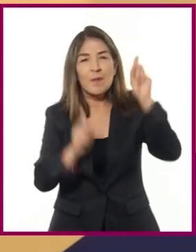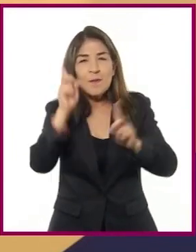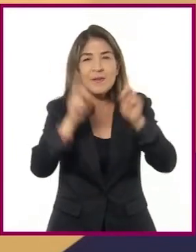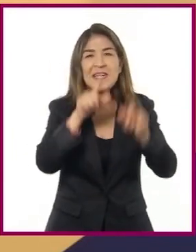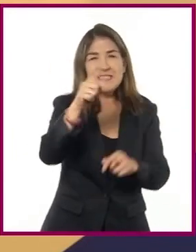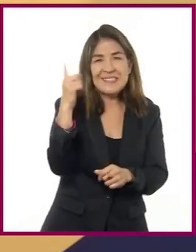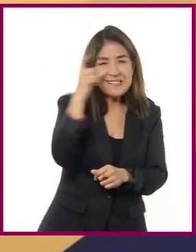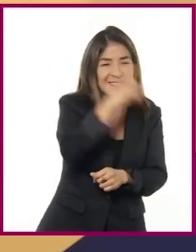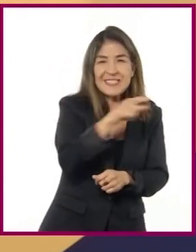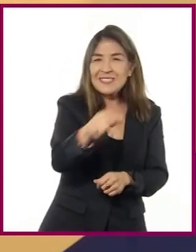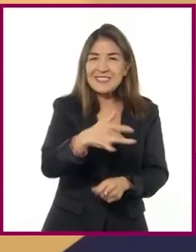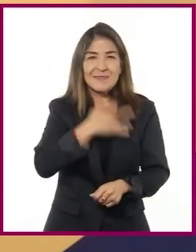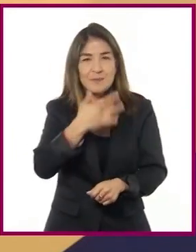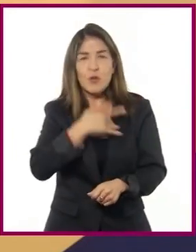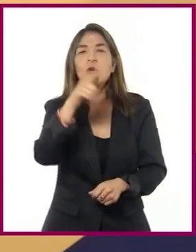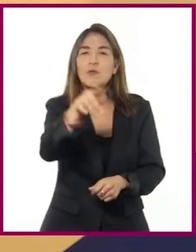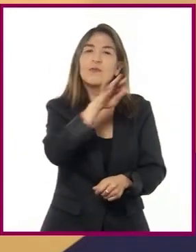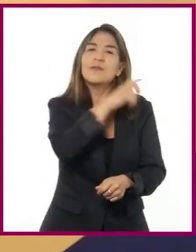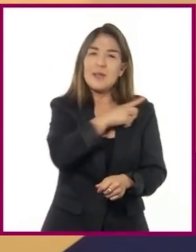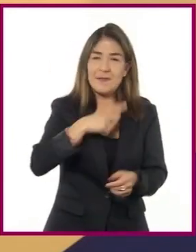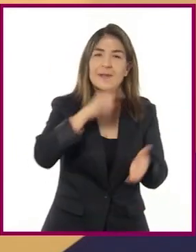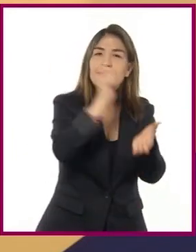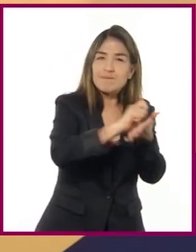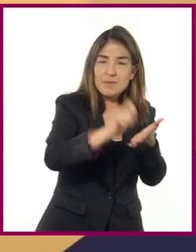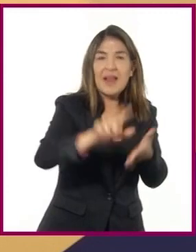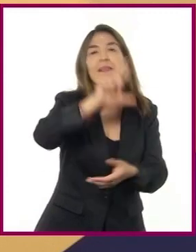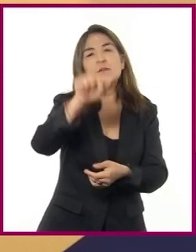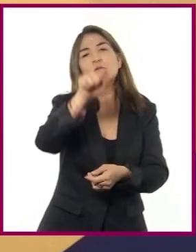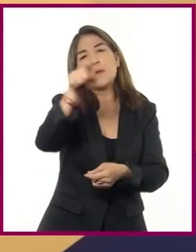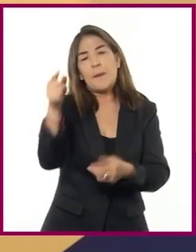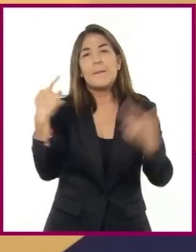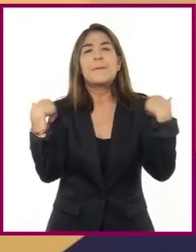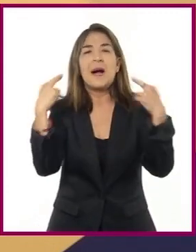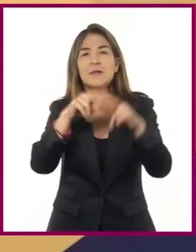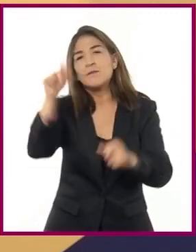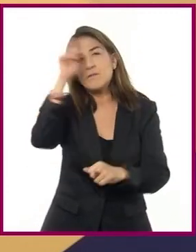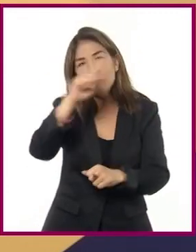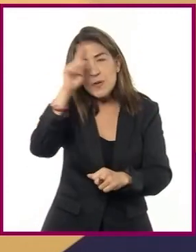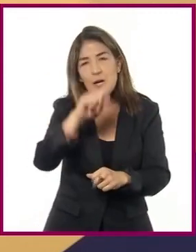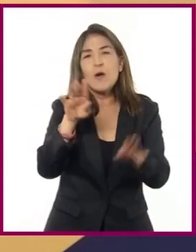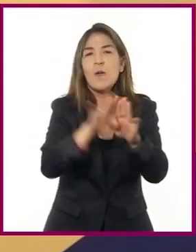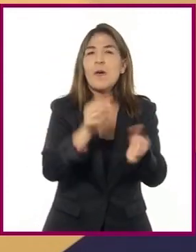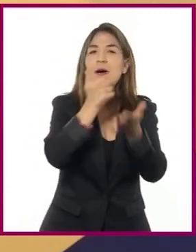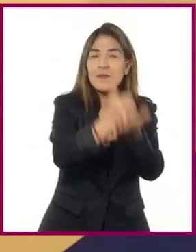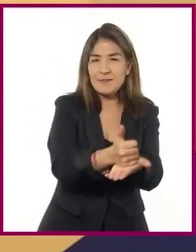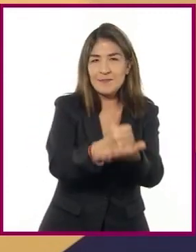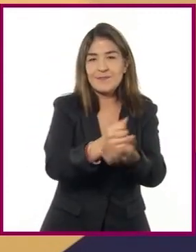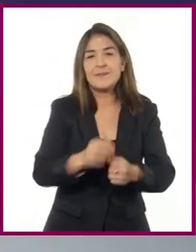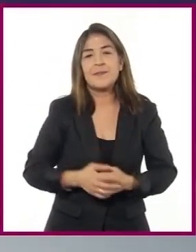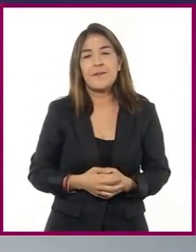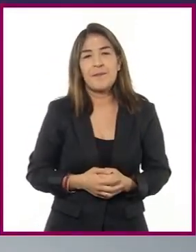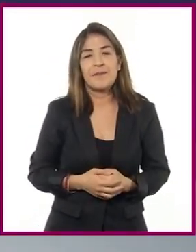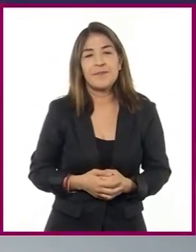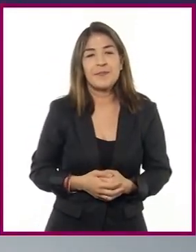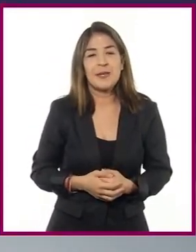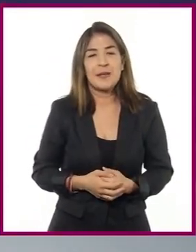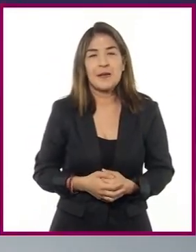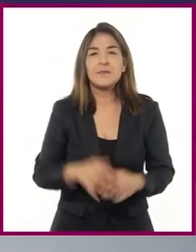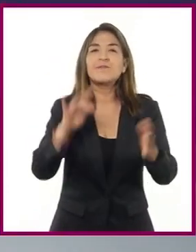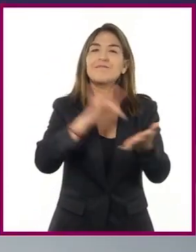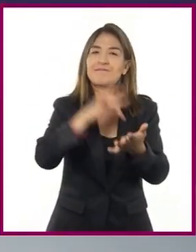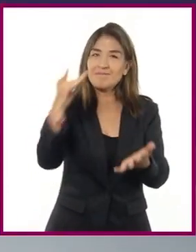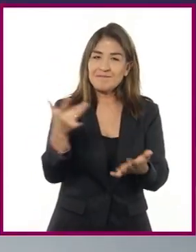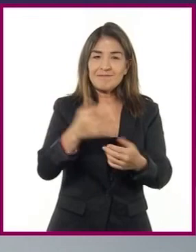posibles dificultades para aclararlas con su profesora o profesor, sin olvidar que se trabaja a distancia.